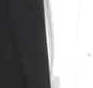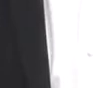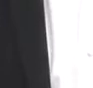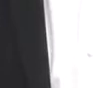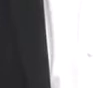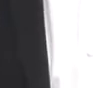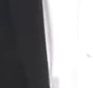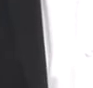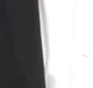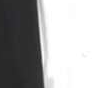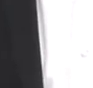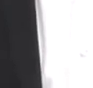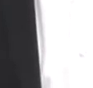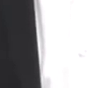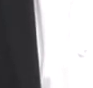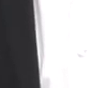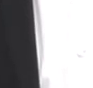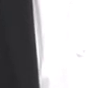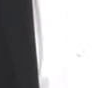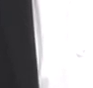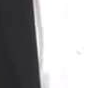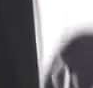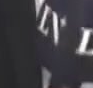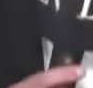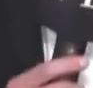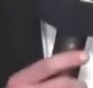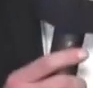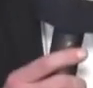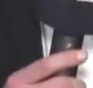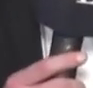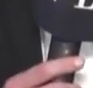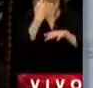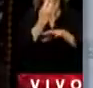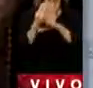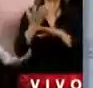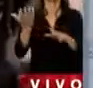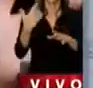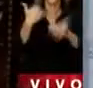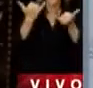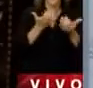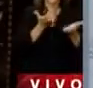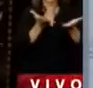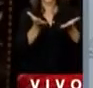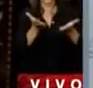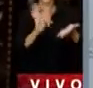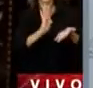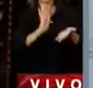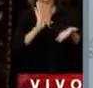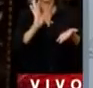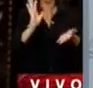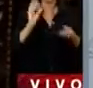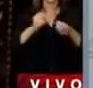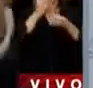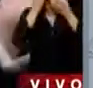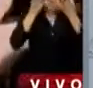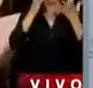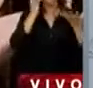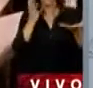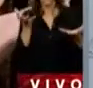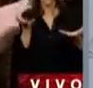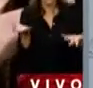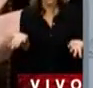ahí te escucho te veo Pablo contanos Mari Laura Muy buenas tardes como bien comentaba la diputada Graciela ocaña Hoy es un día